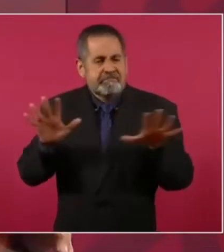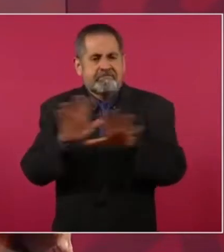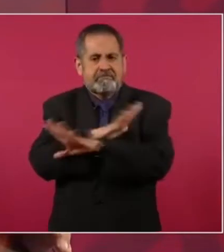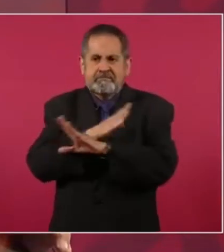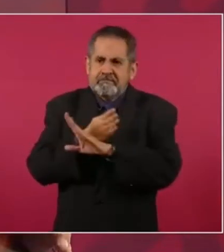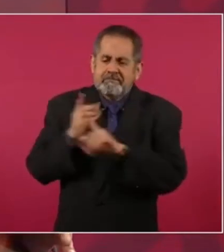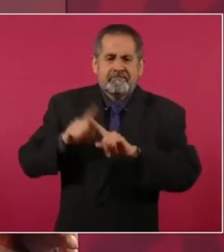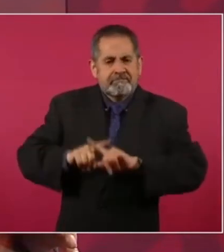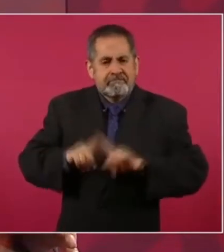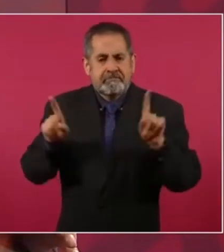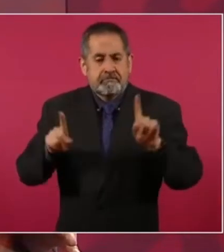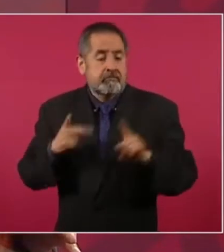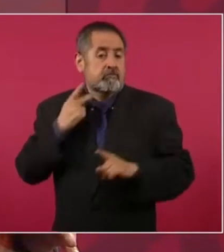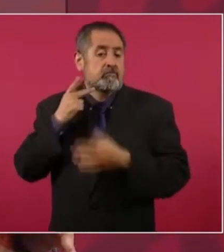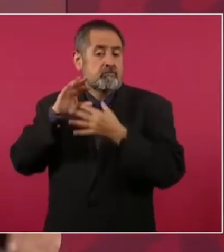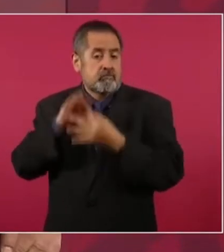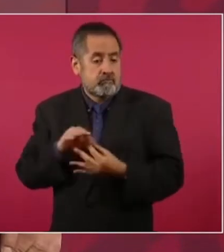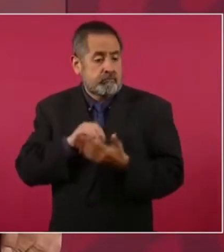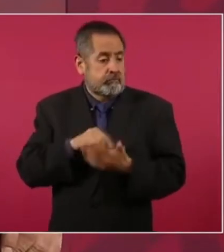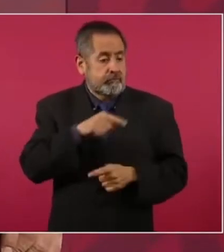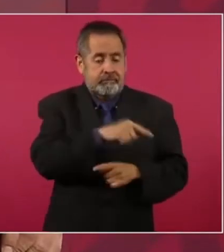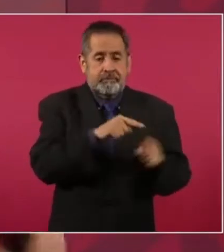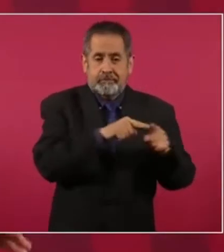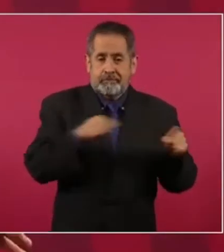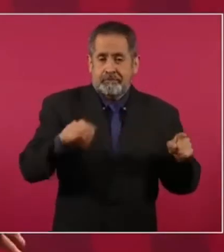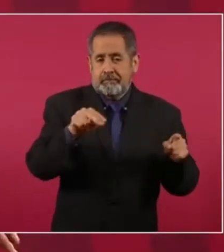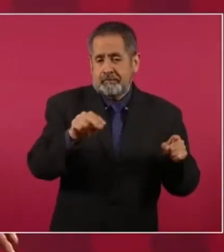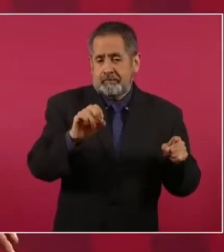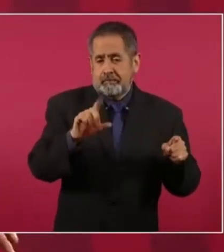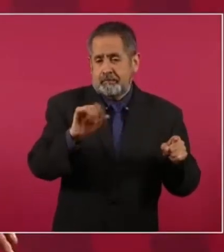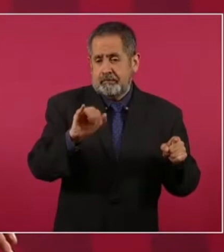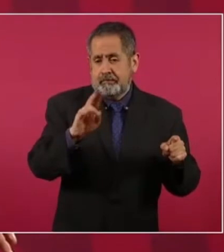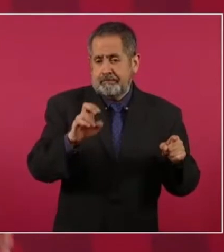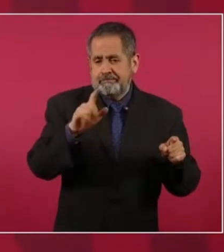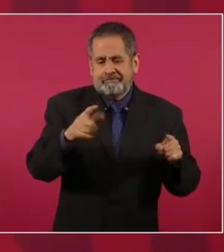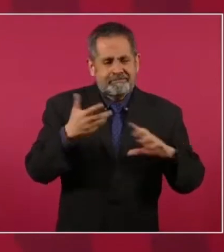La política económica neoliberal fue un desastre,